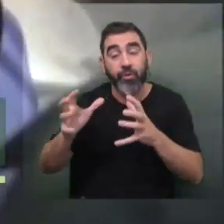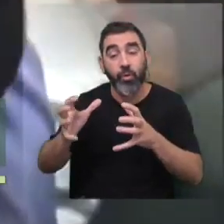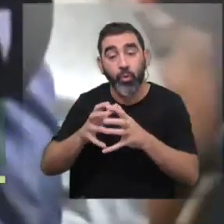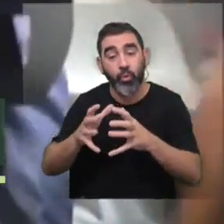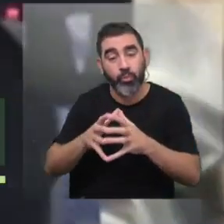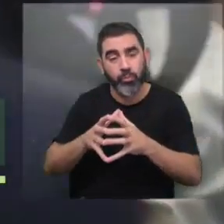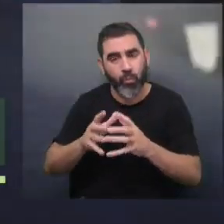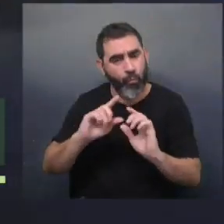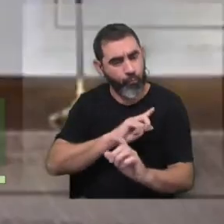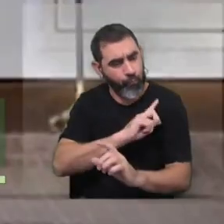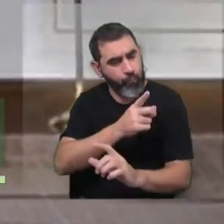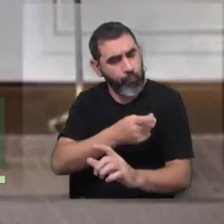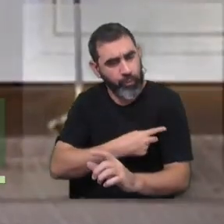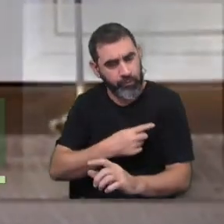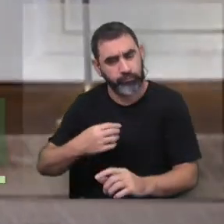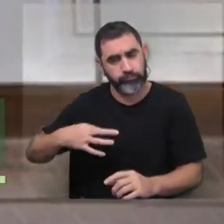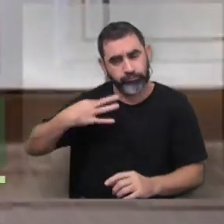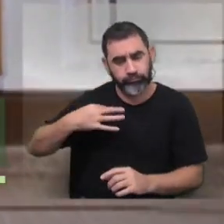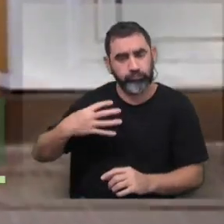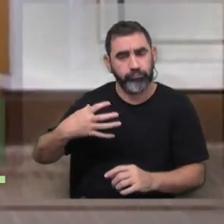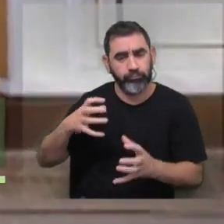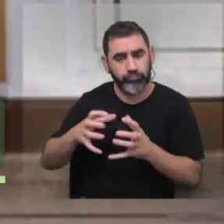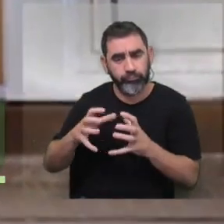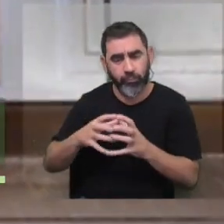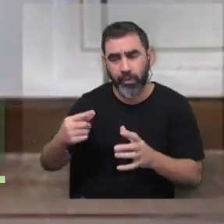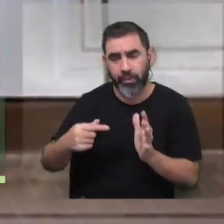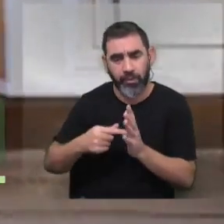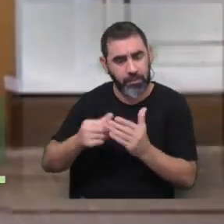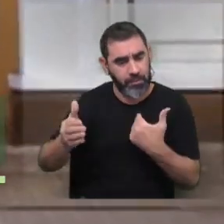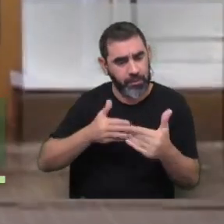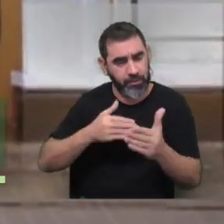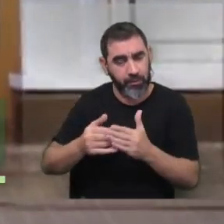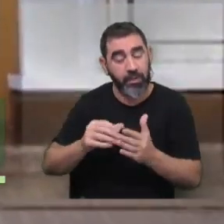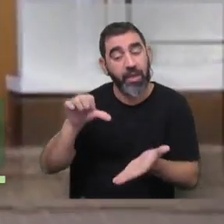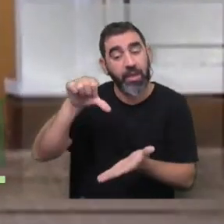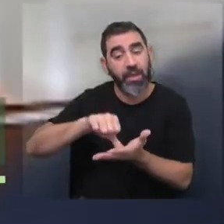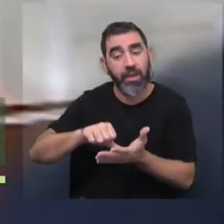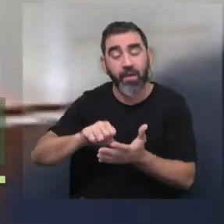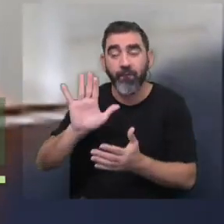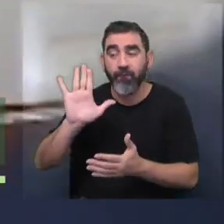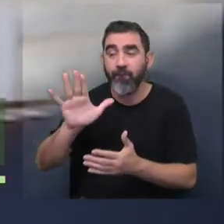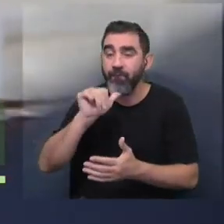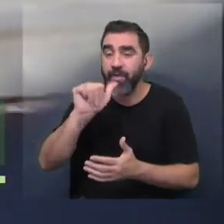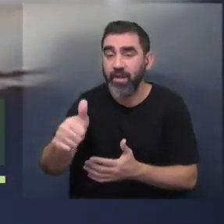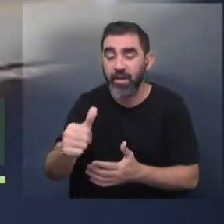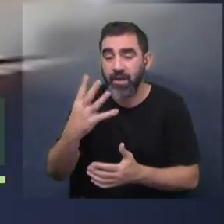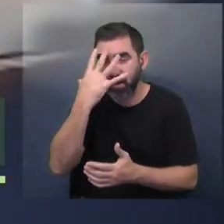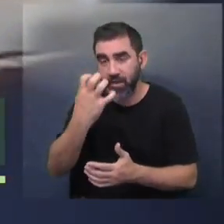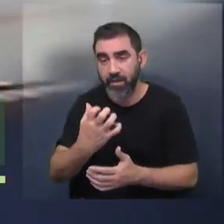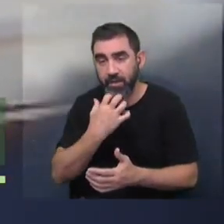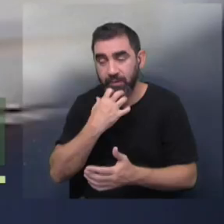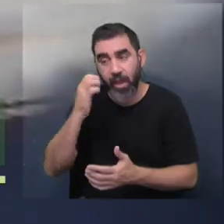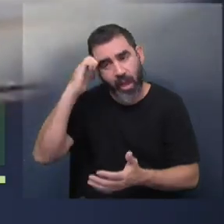suficientemente fuerte como para sobrevivir a la muerte de cualquiera de sus dirigentes al tiempo que Irán prometió venganza a los terroristas ocupantes que se